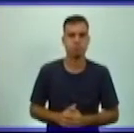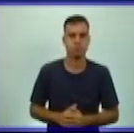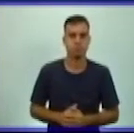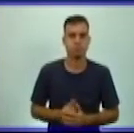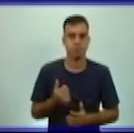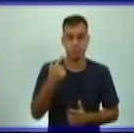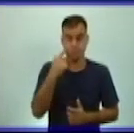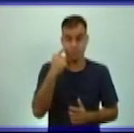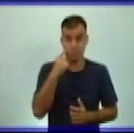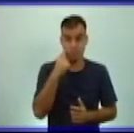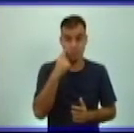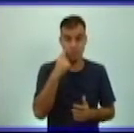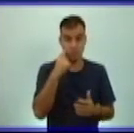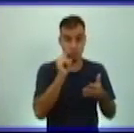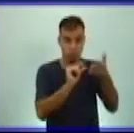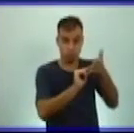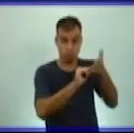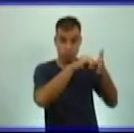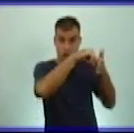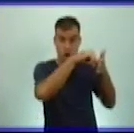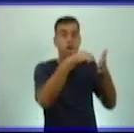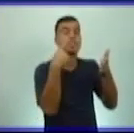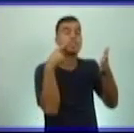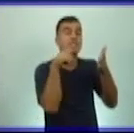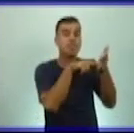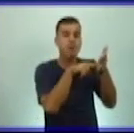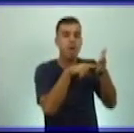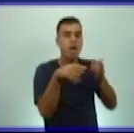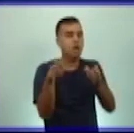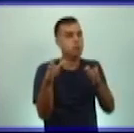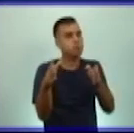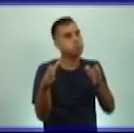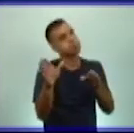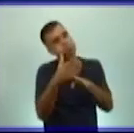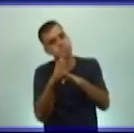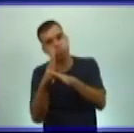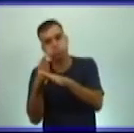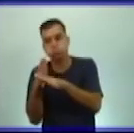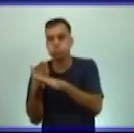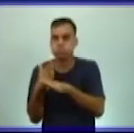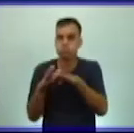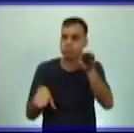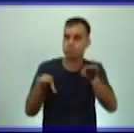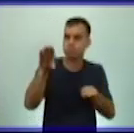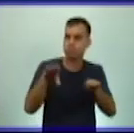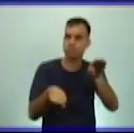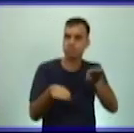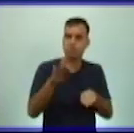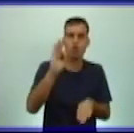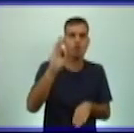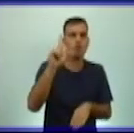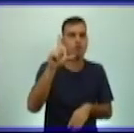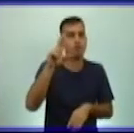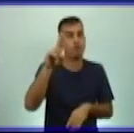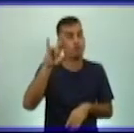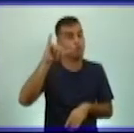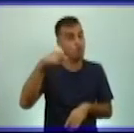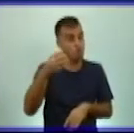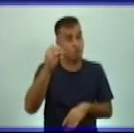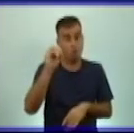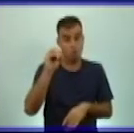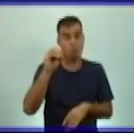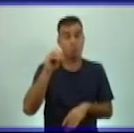interruptor daría lugar a variación de flujo magnético. Y si hay variación de flujo magnético, hay FEN. Y si hay